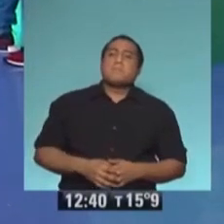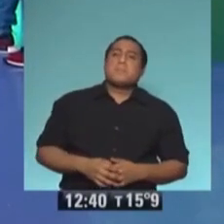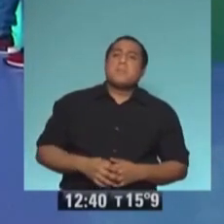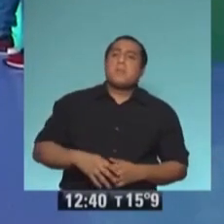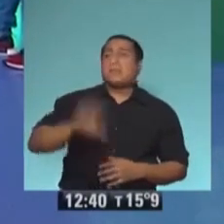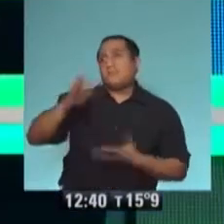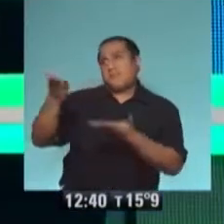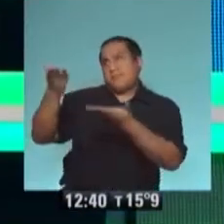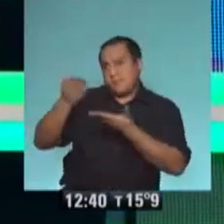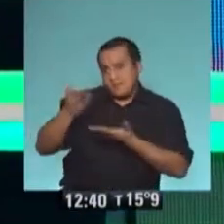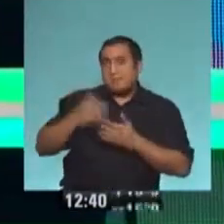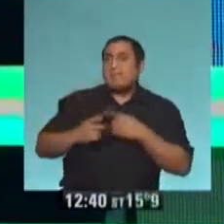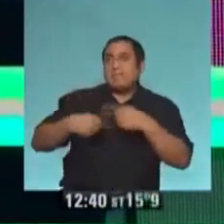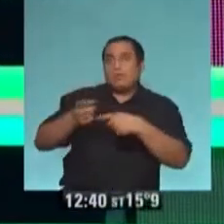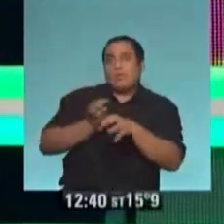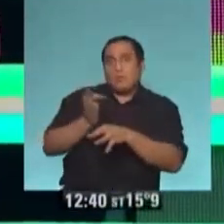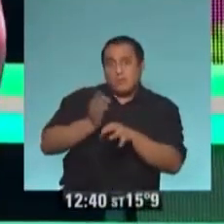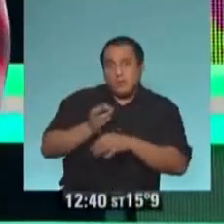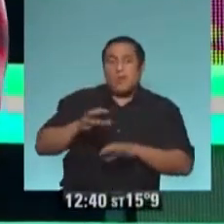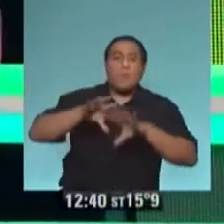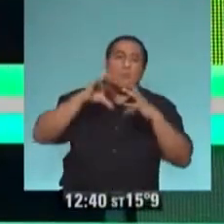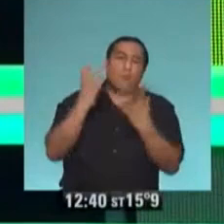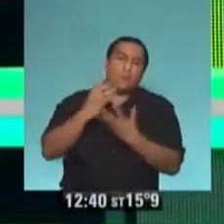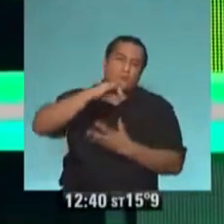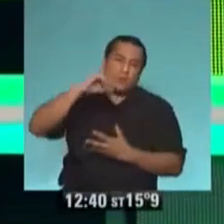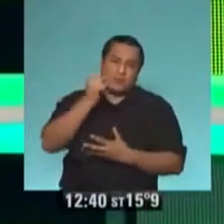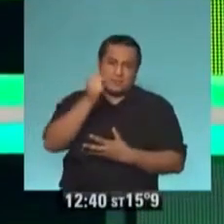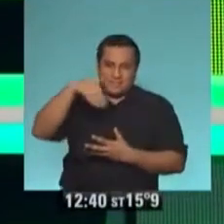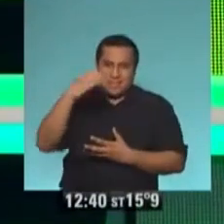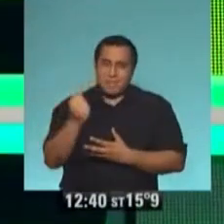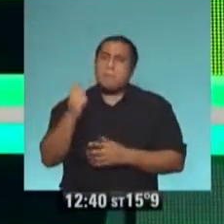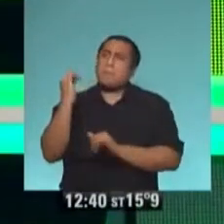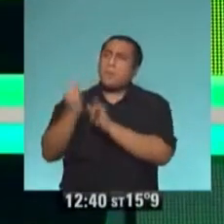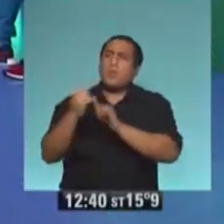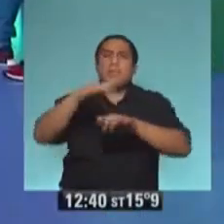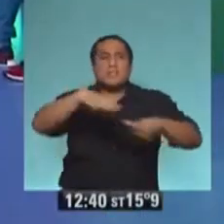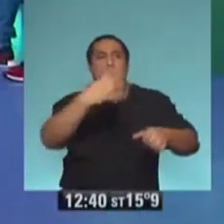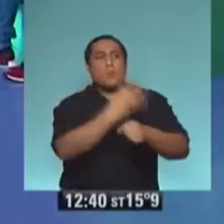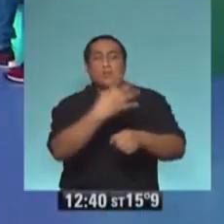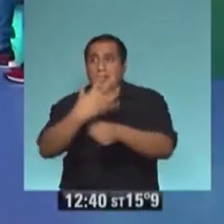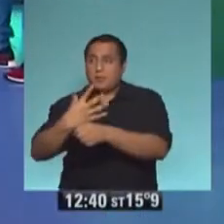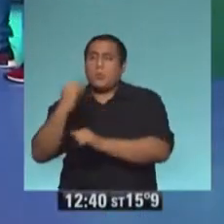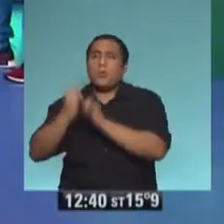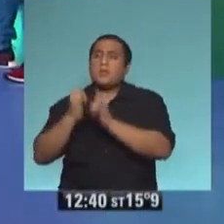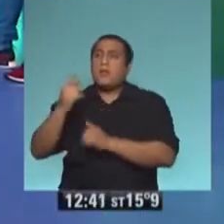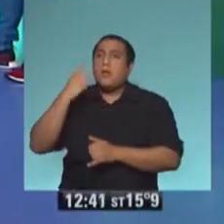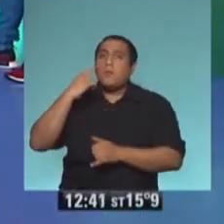¿Qué, Maru? ¿No la escuché? ¿Qué, Maru? ¿Cómo se llega a ser